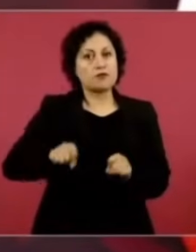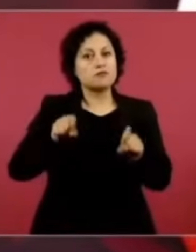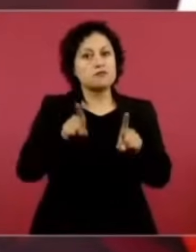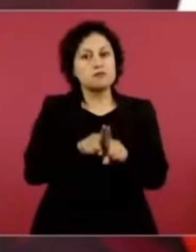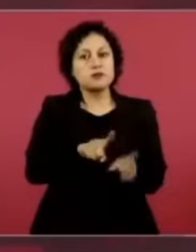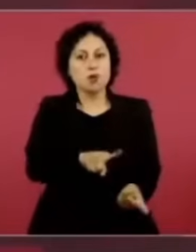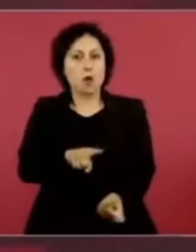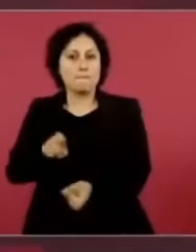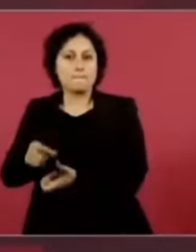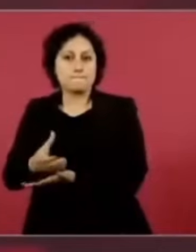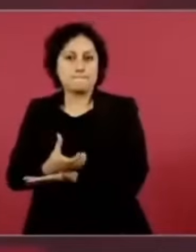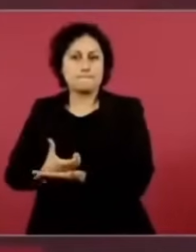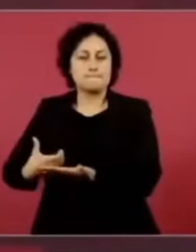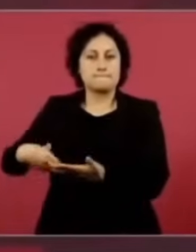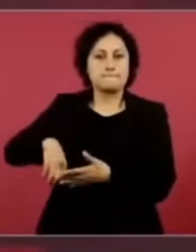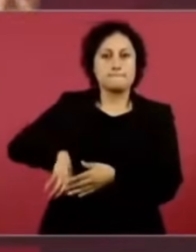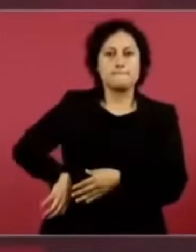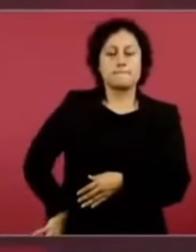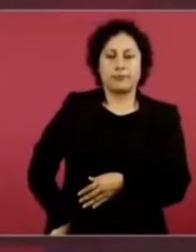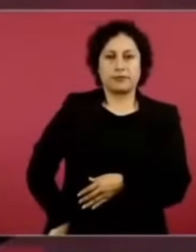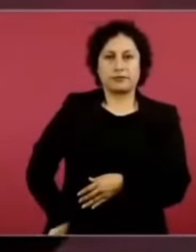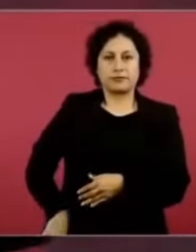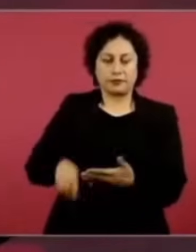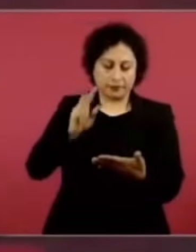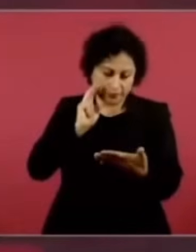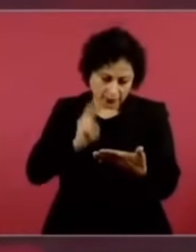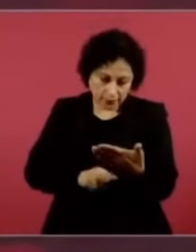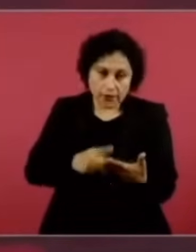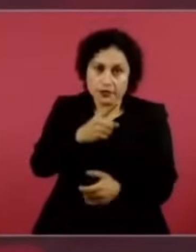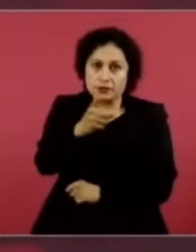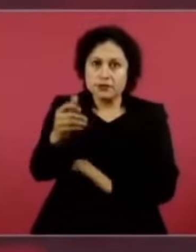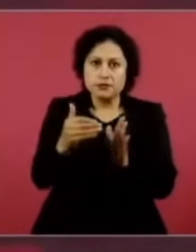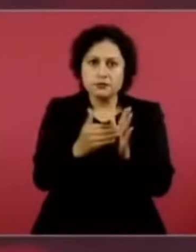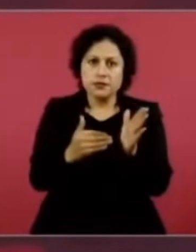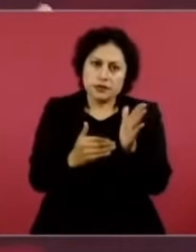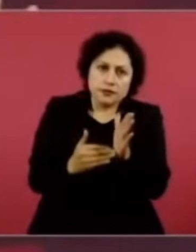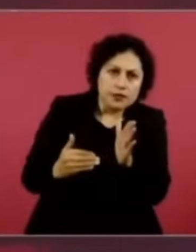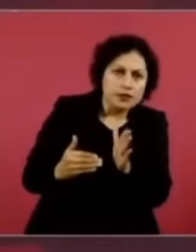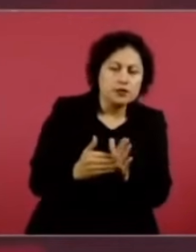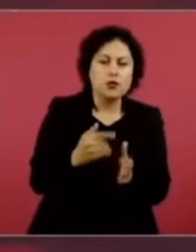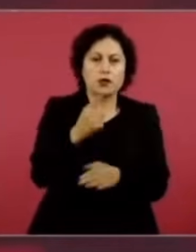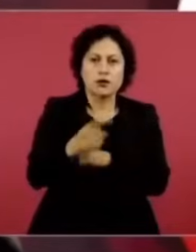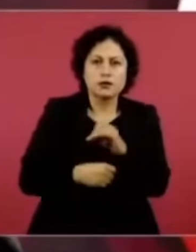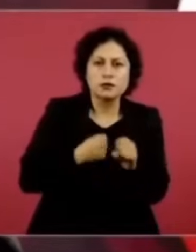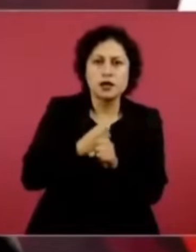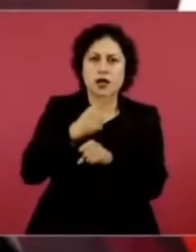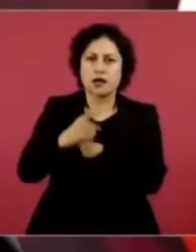de 100,000 millones cada año, 10.